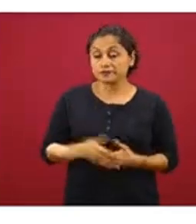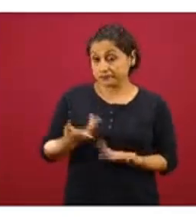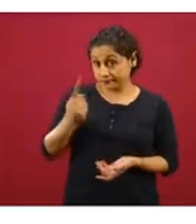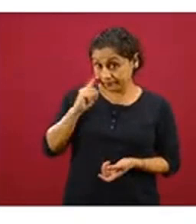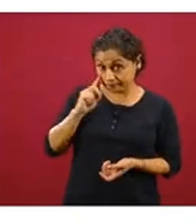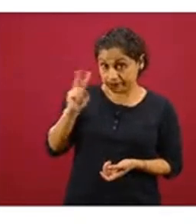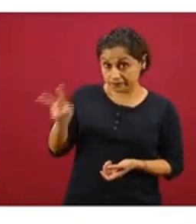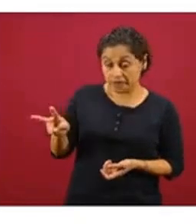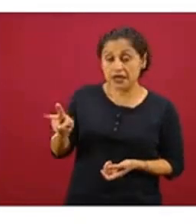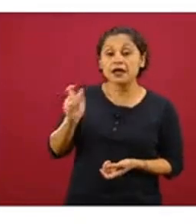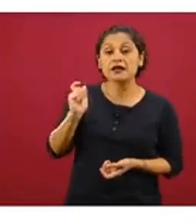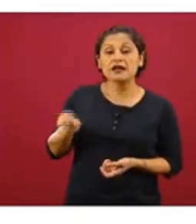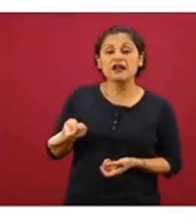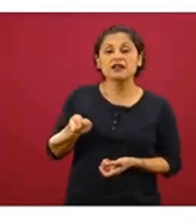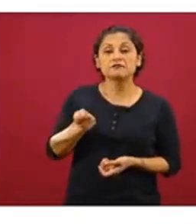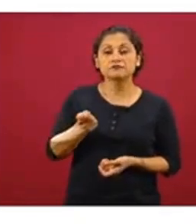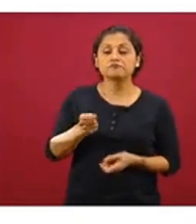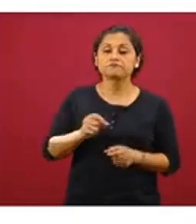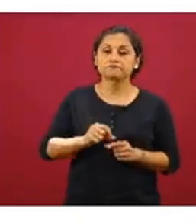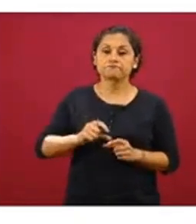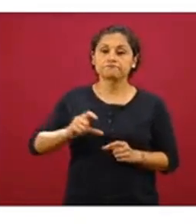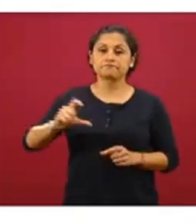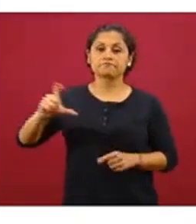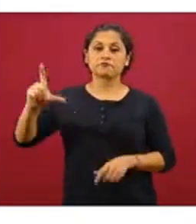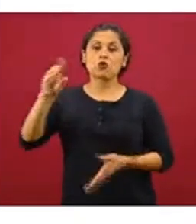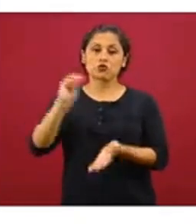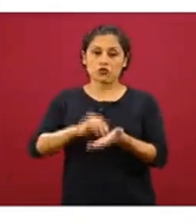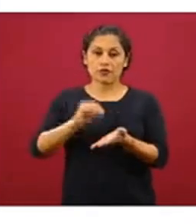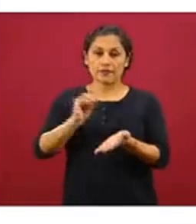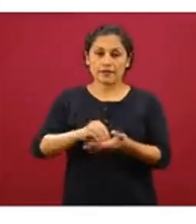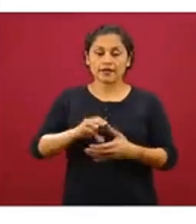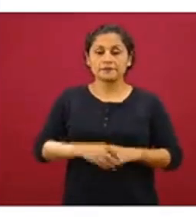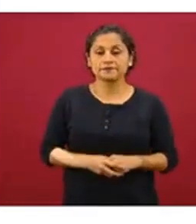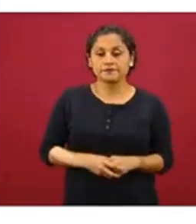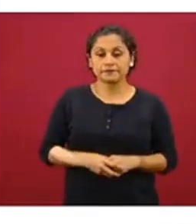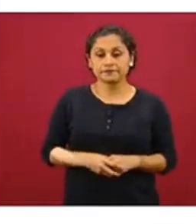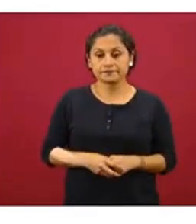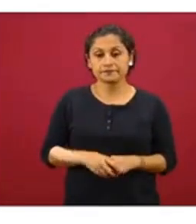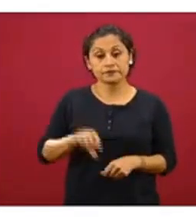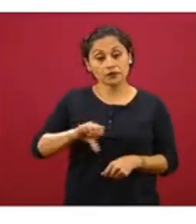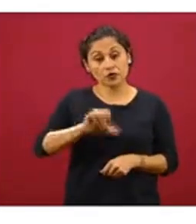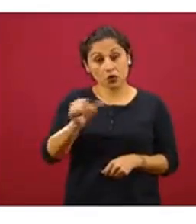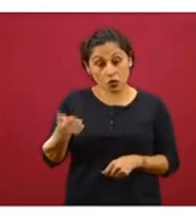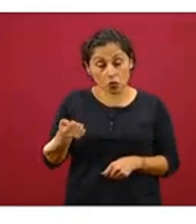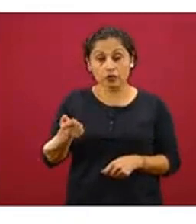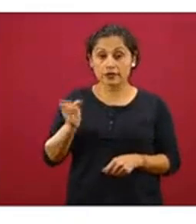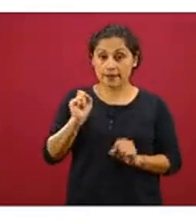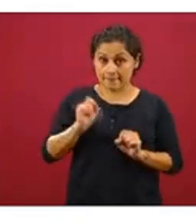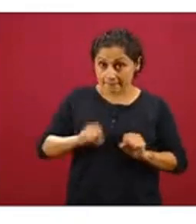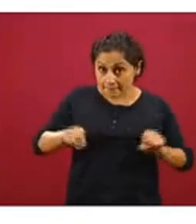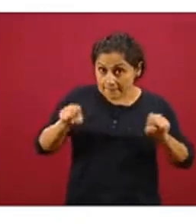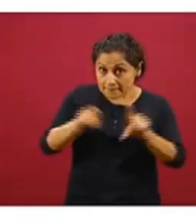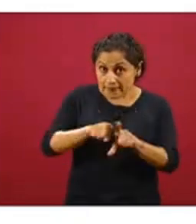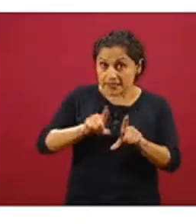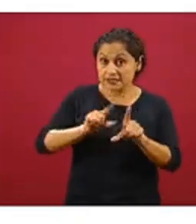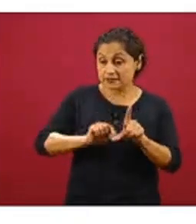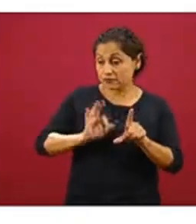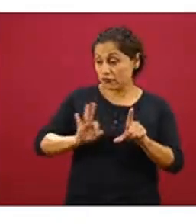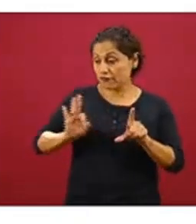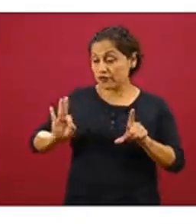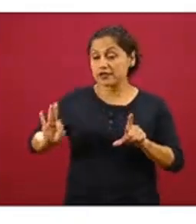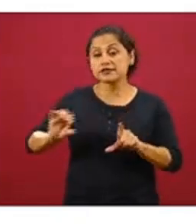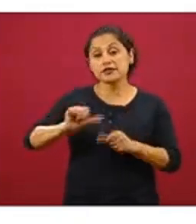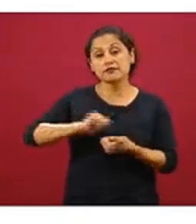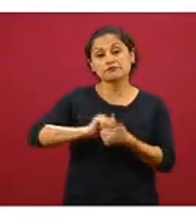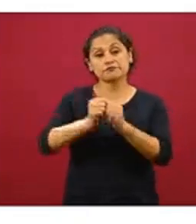todavía aumentando. Veamos la siguiente diapositiva, que es la distribución precisamente de estos casos que aún